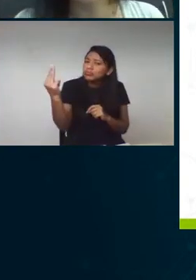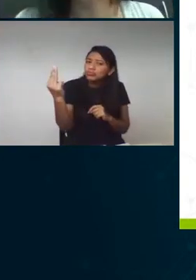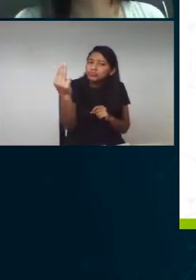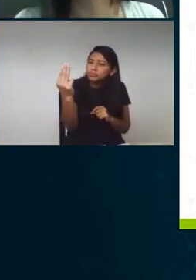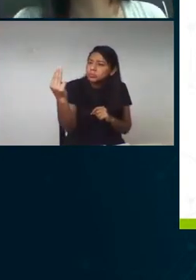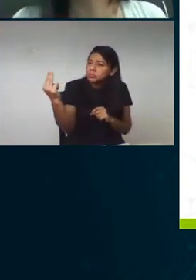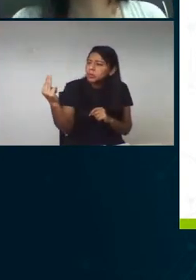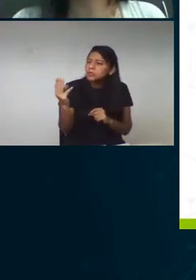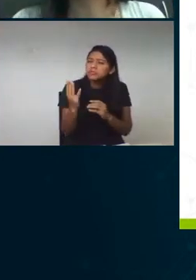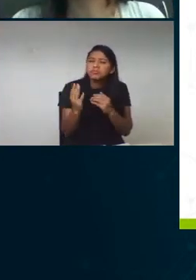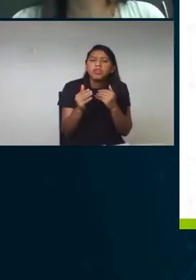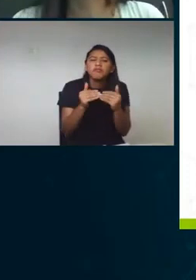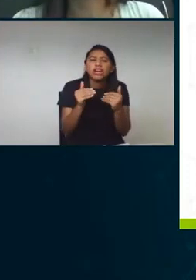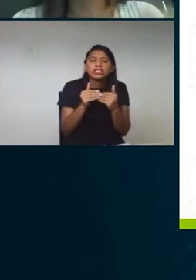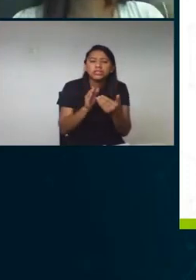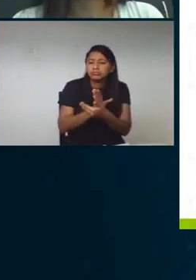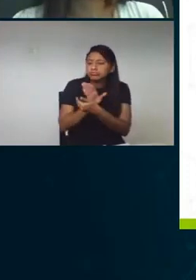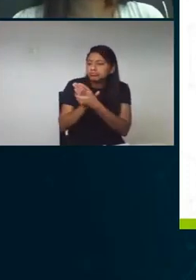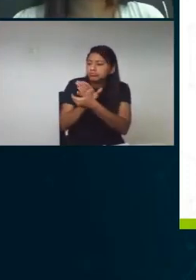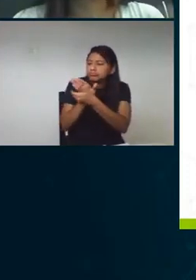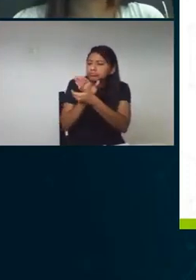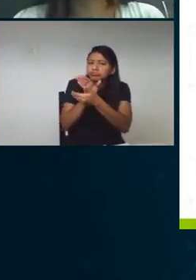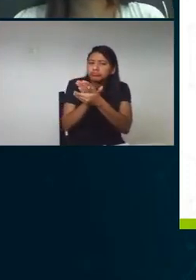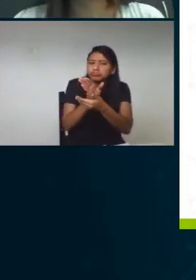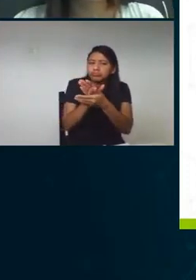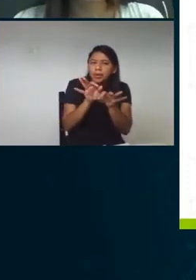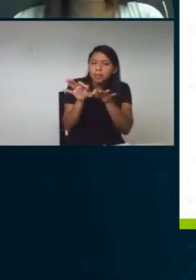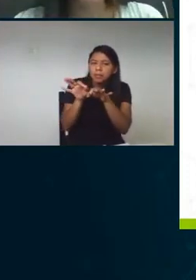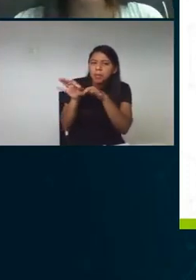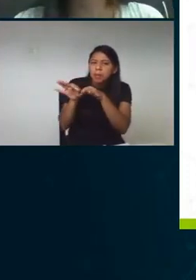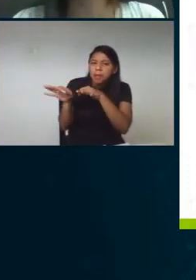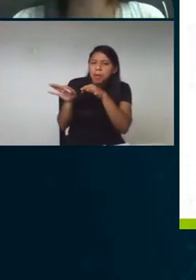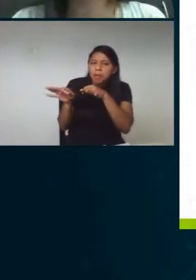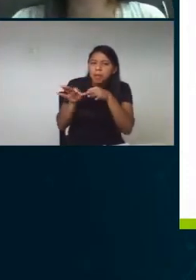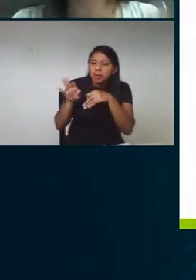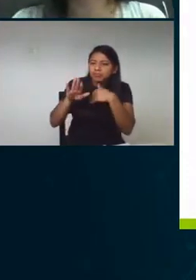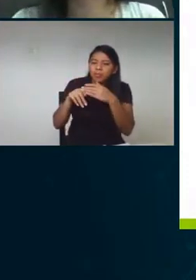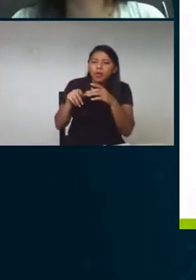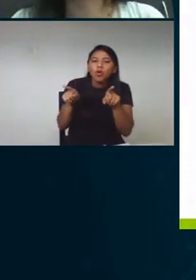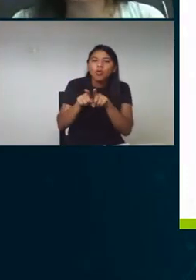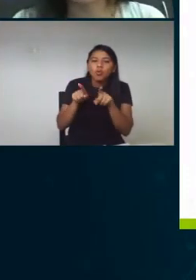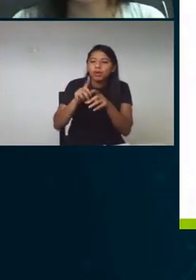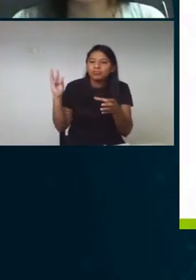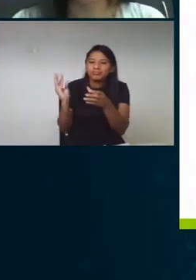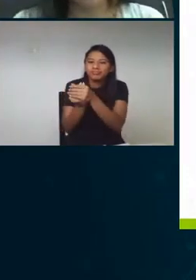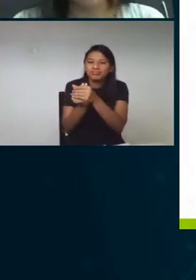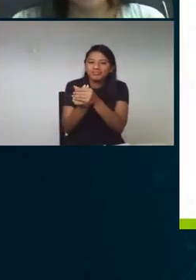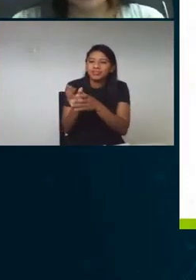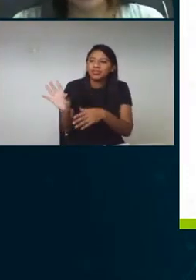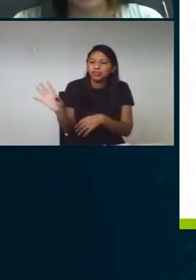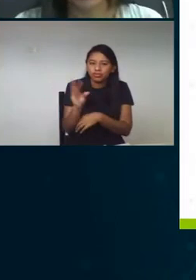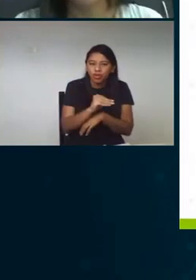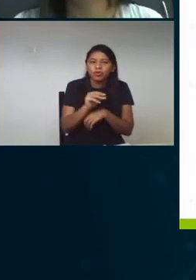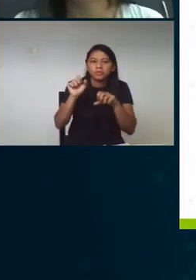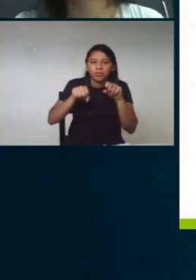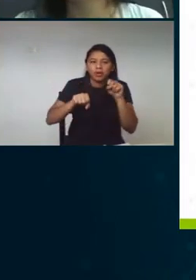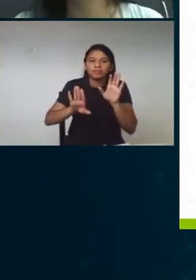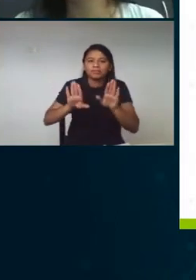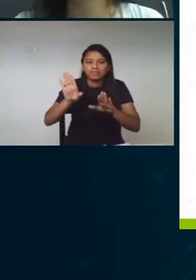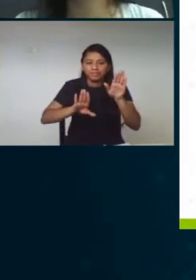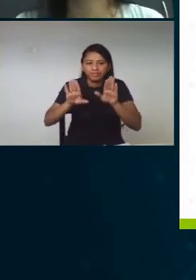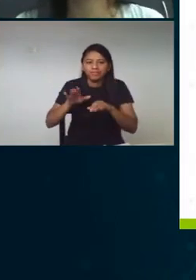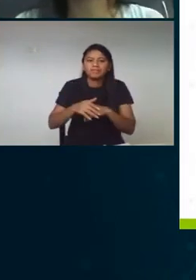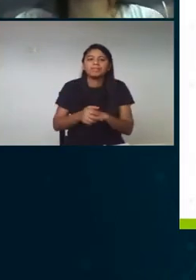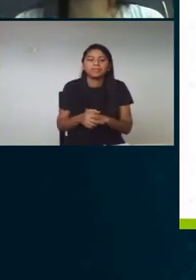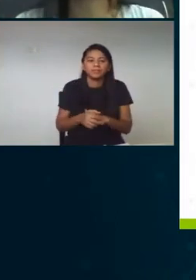10, ¿cierto? Entonces se vuelve un proceso más inclusivo para que puedan tener una mayor participación.